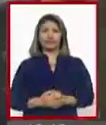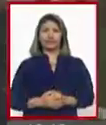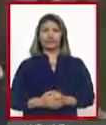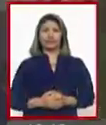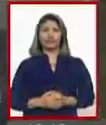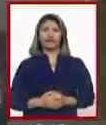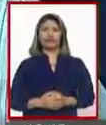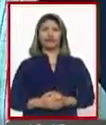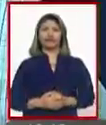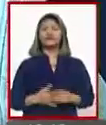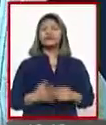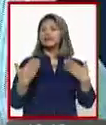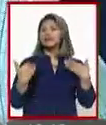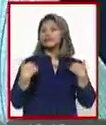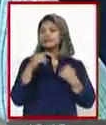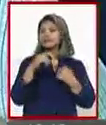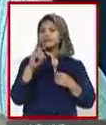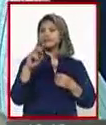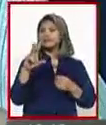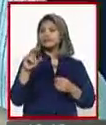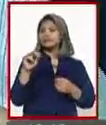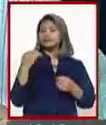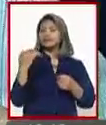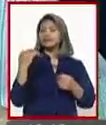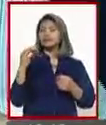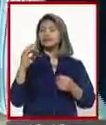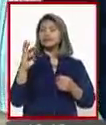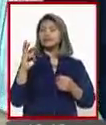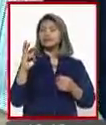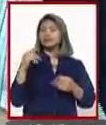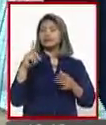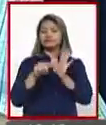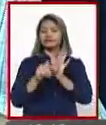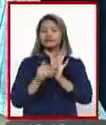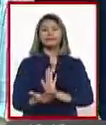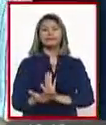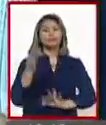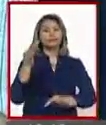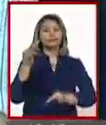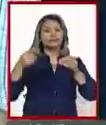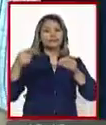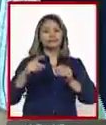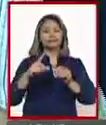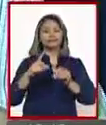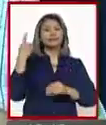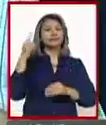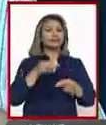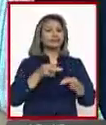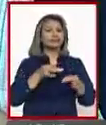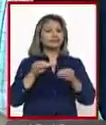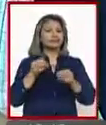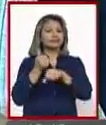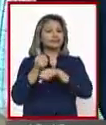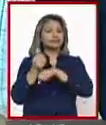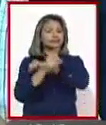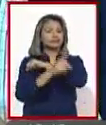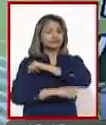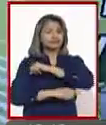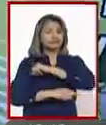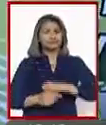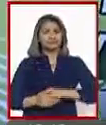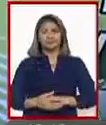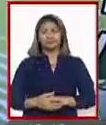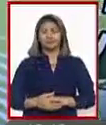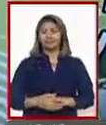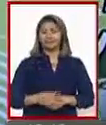aprehendidas de acuerdo al artículo 126 y van a ser puestas a consideración del juez cautelar con una imputación y una solicitud de medidas cautelares.